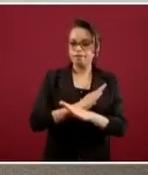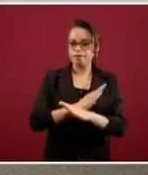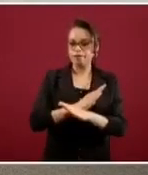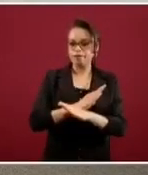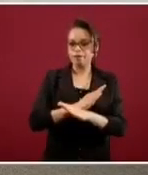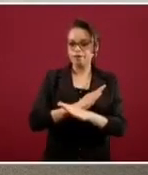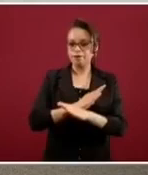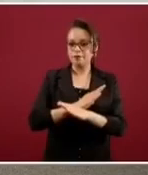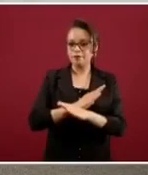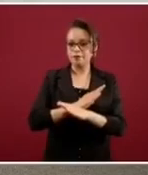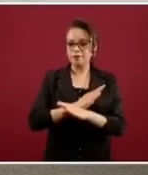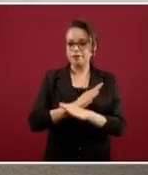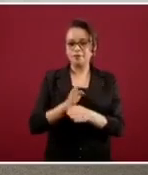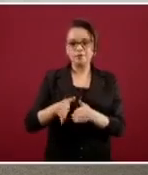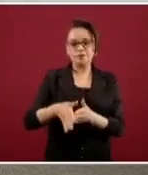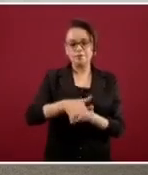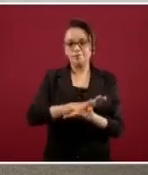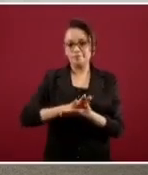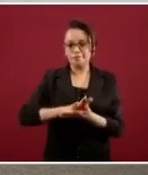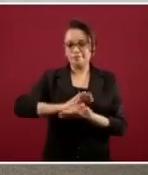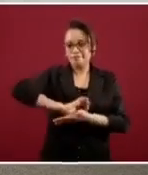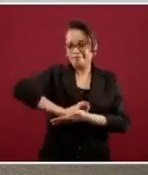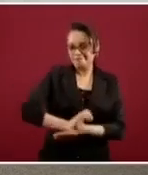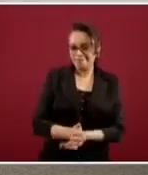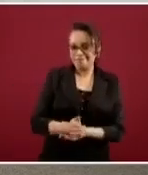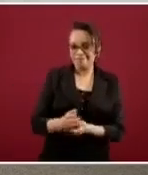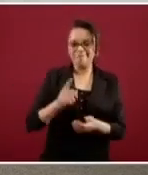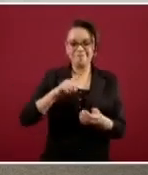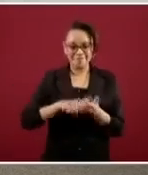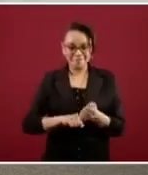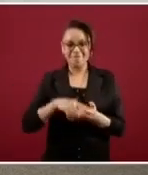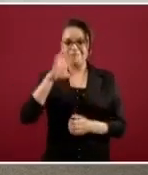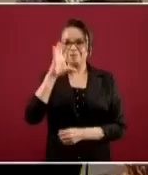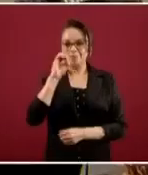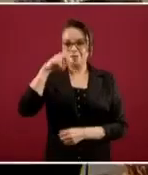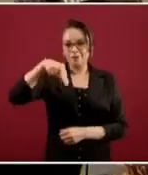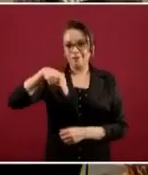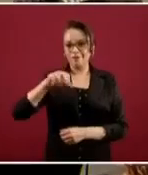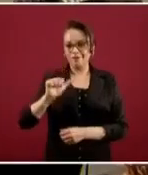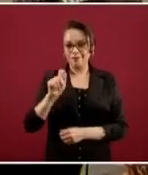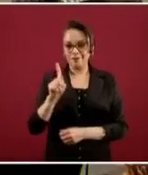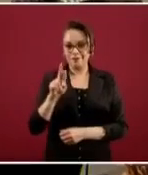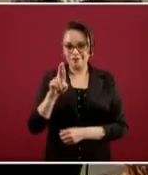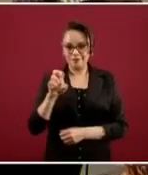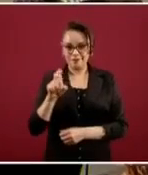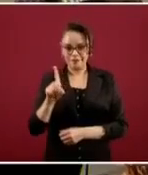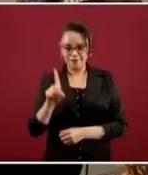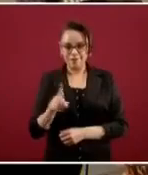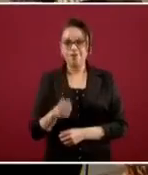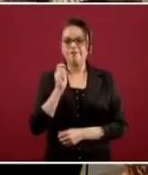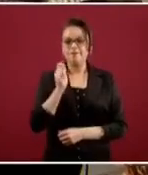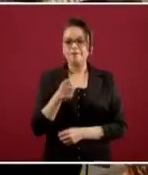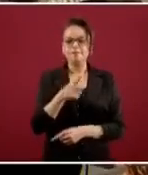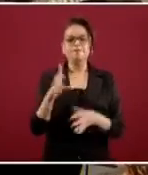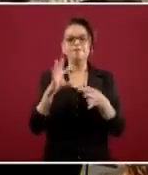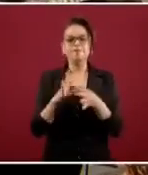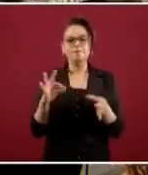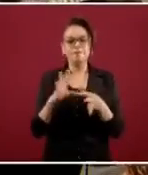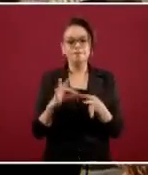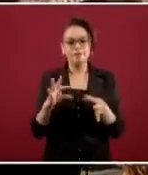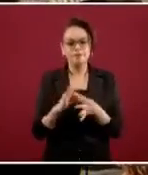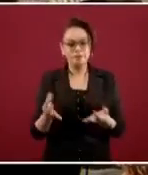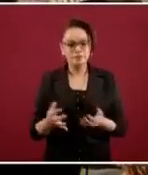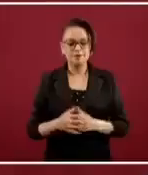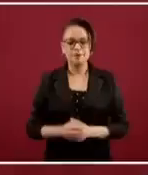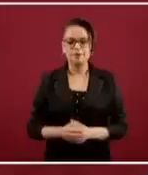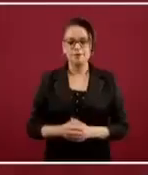Discriminación, CONAPRED, y nos va a hablar de, en este tipo de fenómenos sociales,